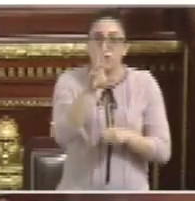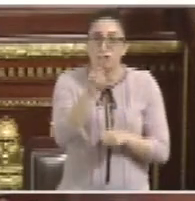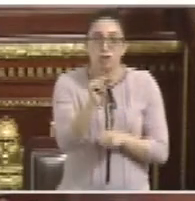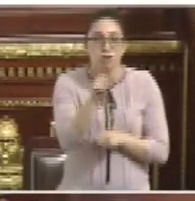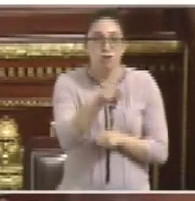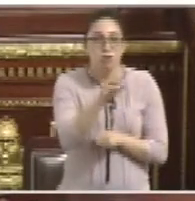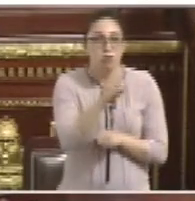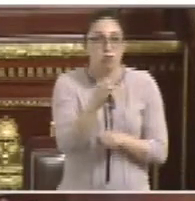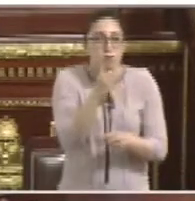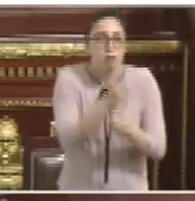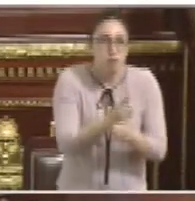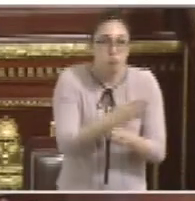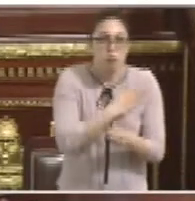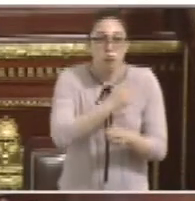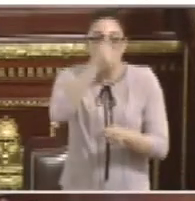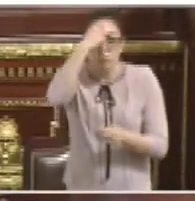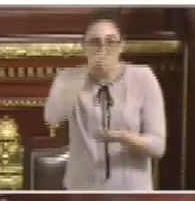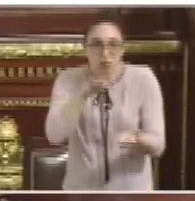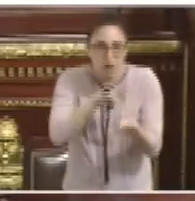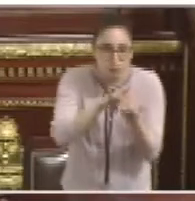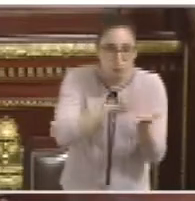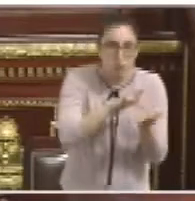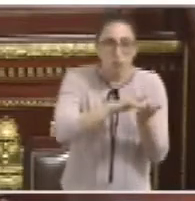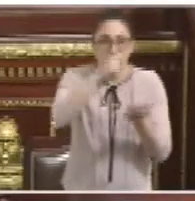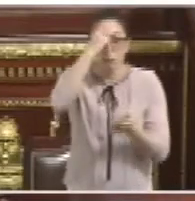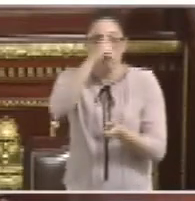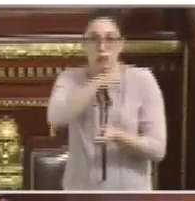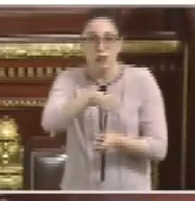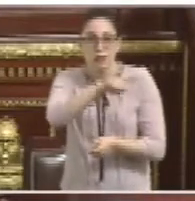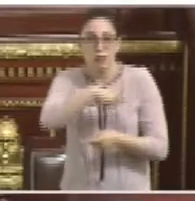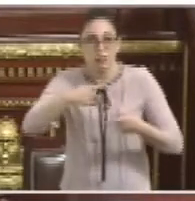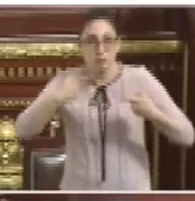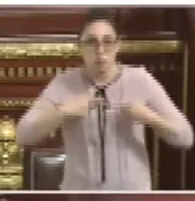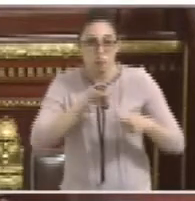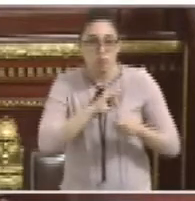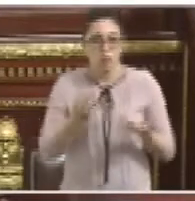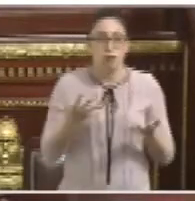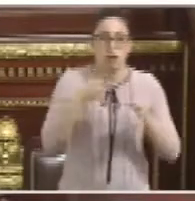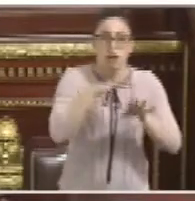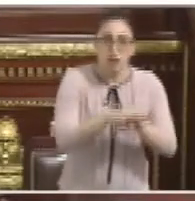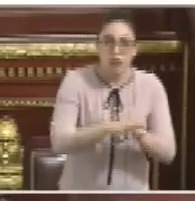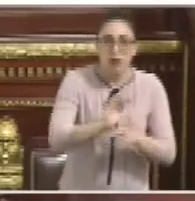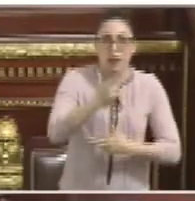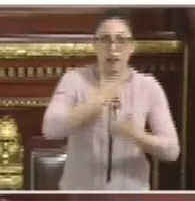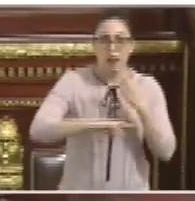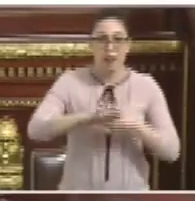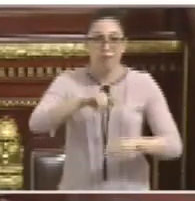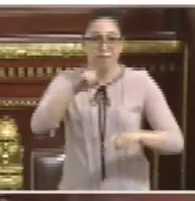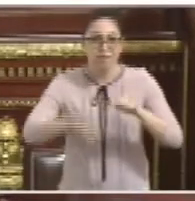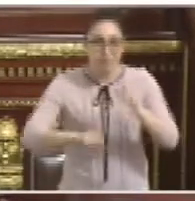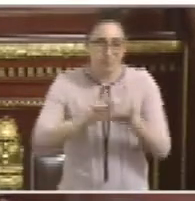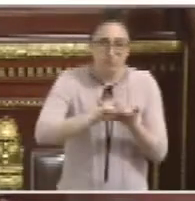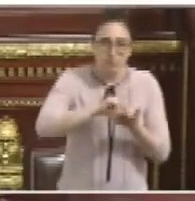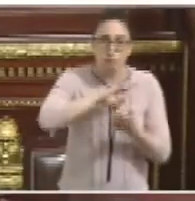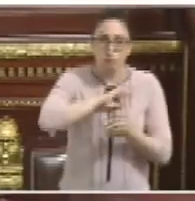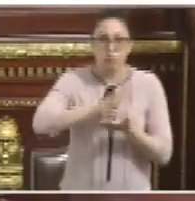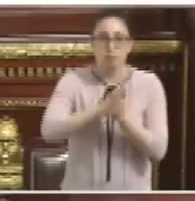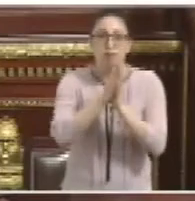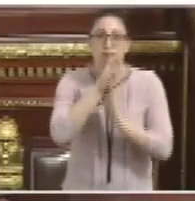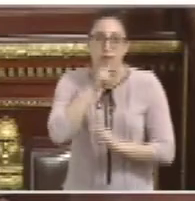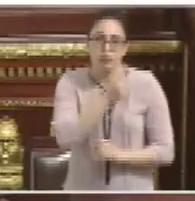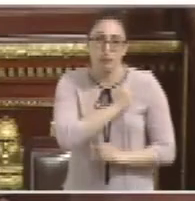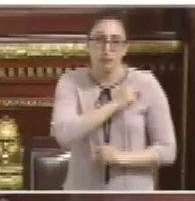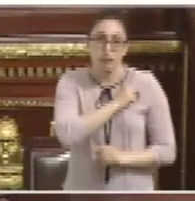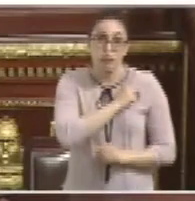opción para la rehabilitación, autonomía o reinserción social de la población beneficiaria, pues se observa que las